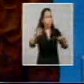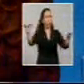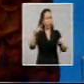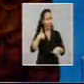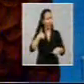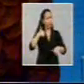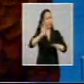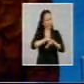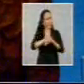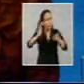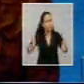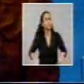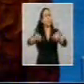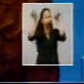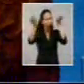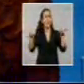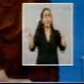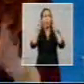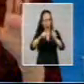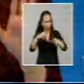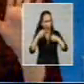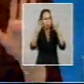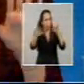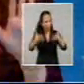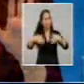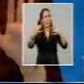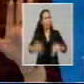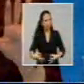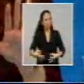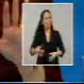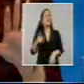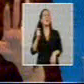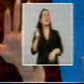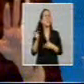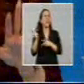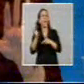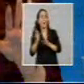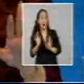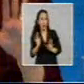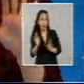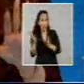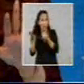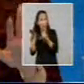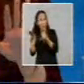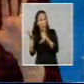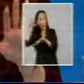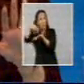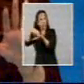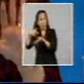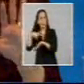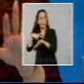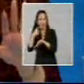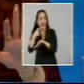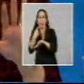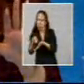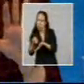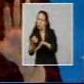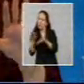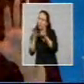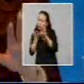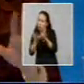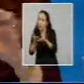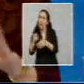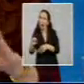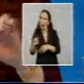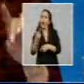Hoy podemos decir, y lo dice un estudio privado, que hemos crecido en la inversión privada un